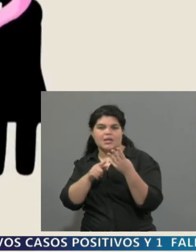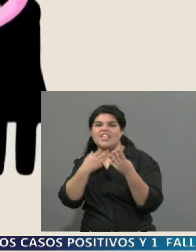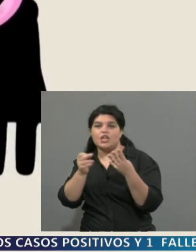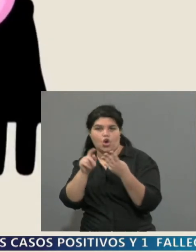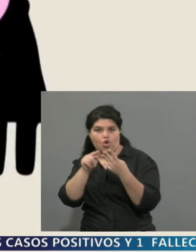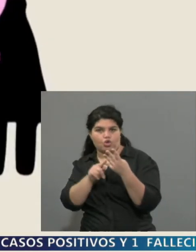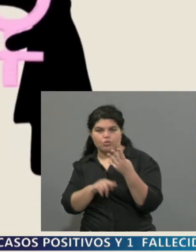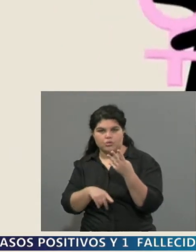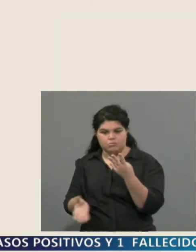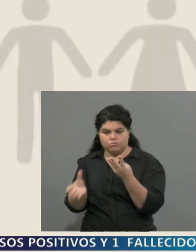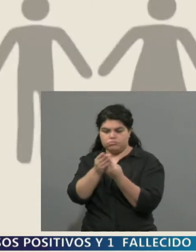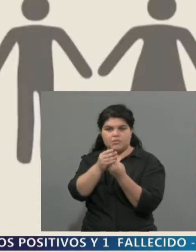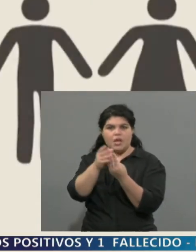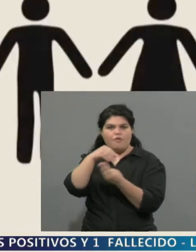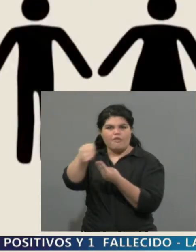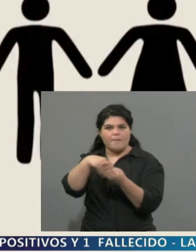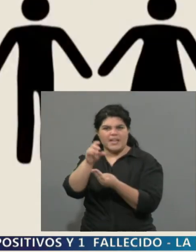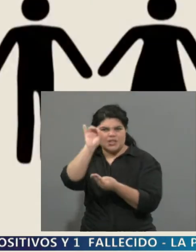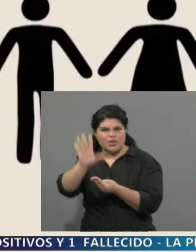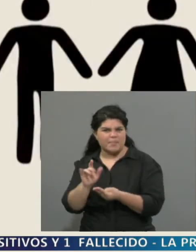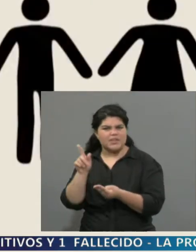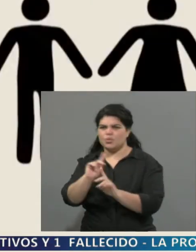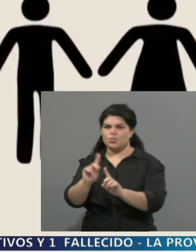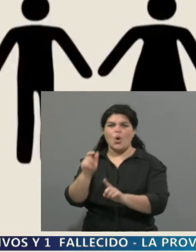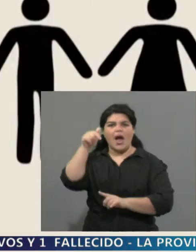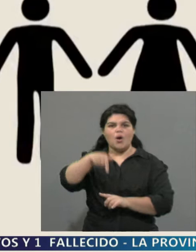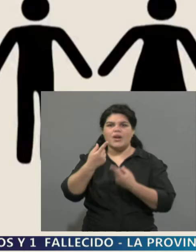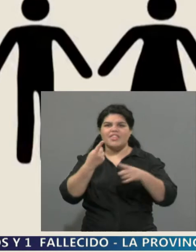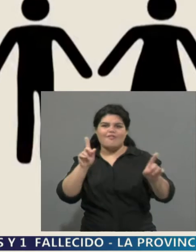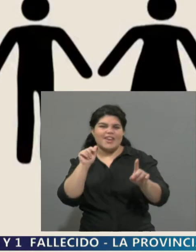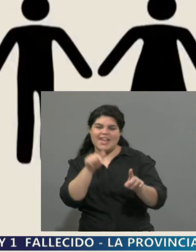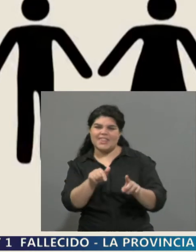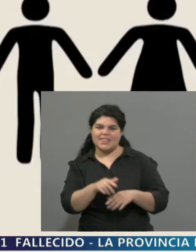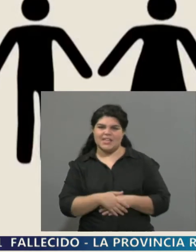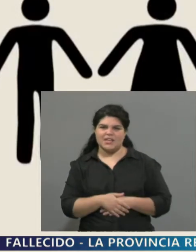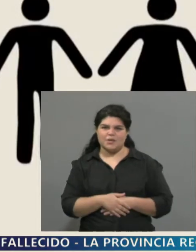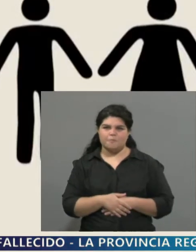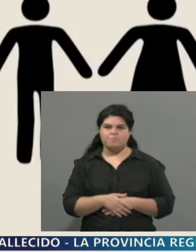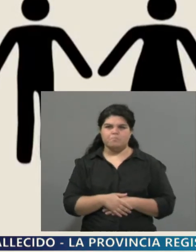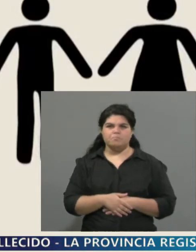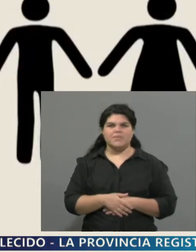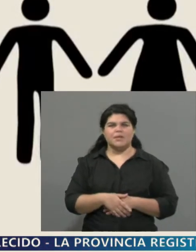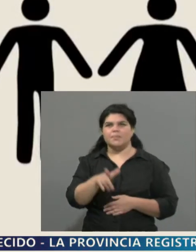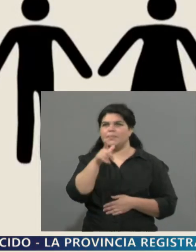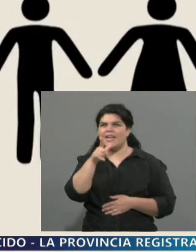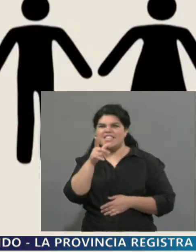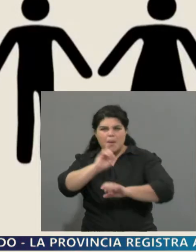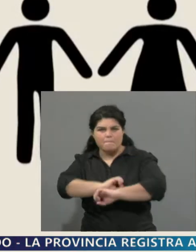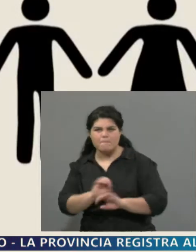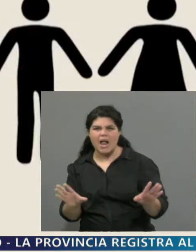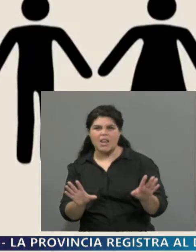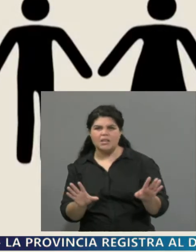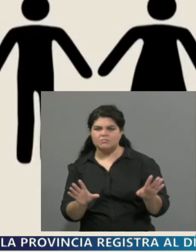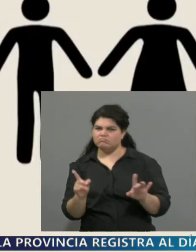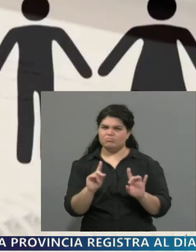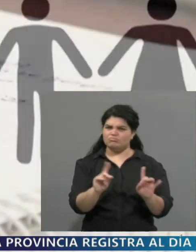se promueve la abstención y tiene una visión casi amenazante de la sexualidad, ¿no? Como que es algo que está mal ejercer la